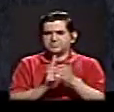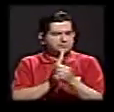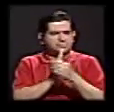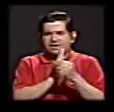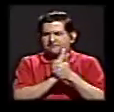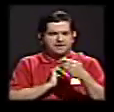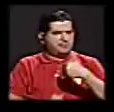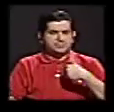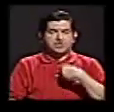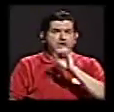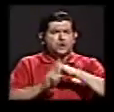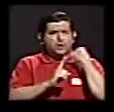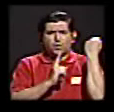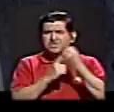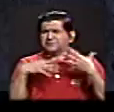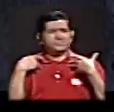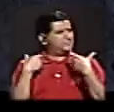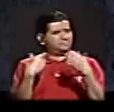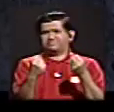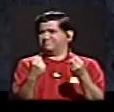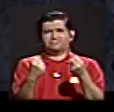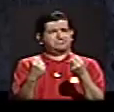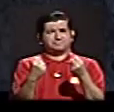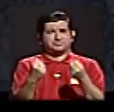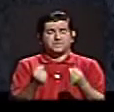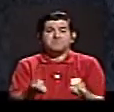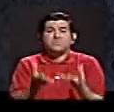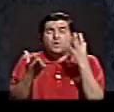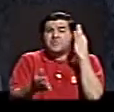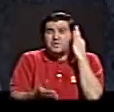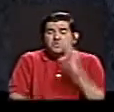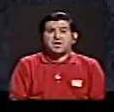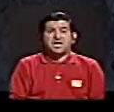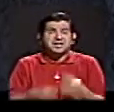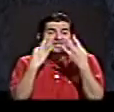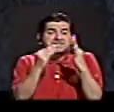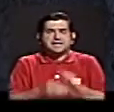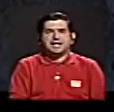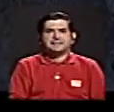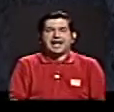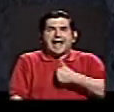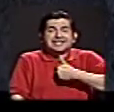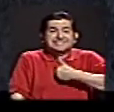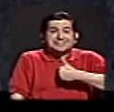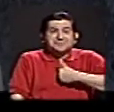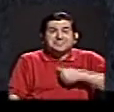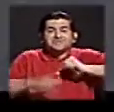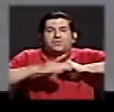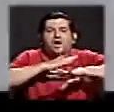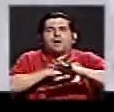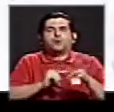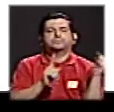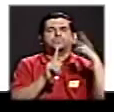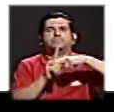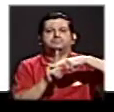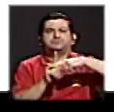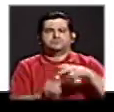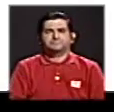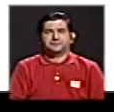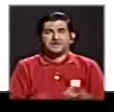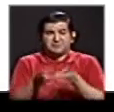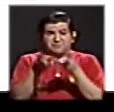capacitados o en condiciones insalubres. Y muchas mujeres aún tratan de practicarse abortos ellas mismas.